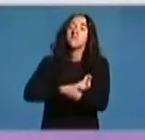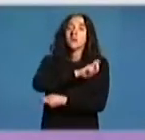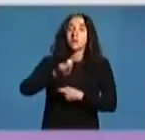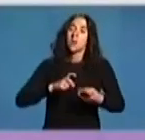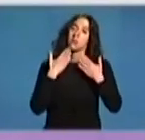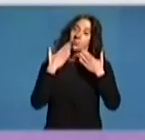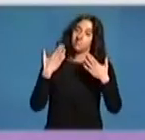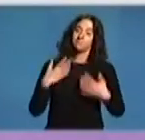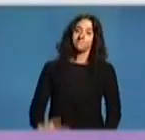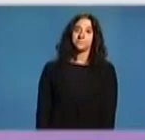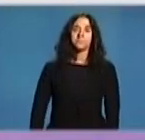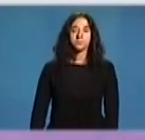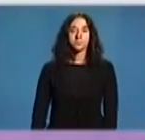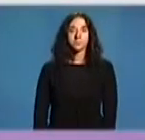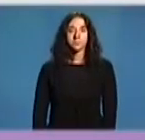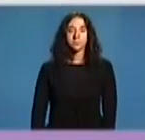Patrimonio da Humanidade.